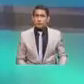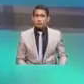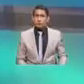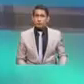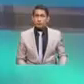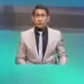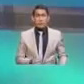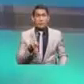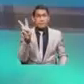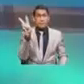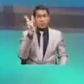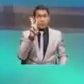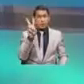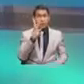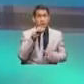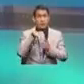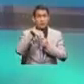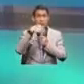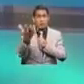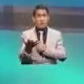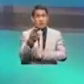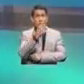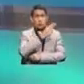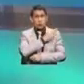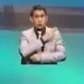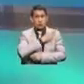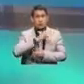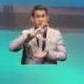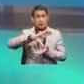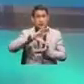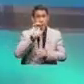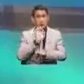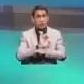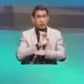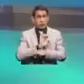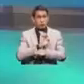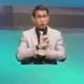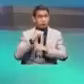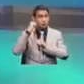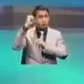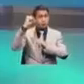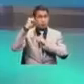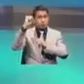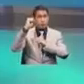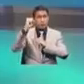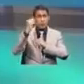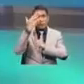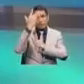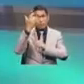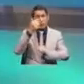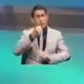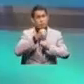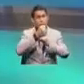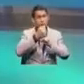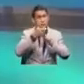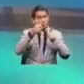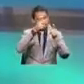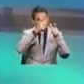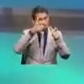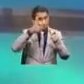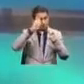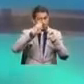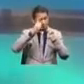Y este viernes en los exteriores de la Universidad Central del Ecuador se realizará un plantón en respaldo a la Fiscal General del Estado.